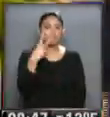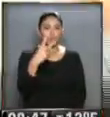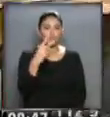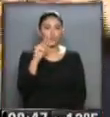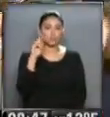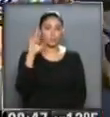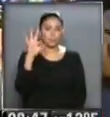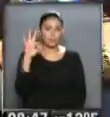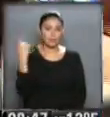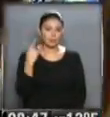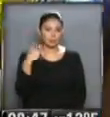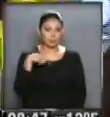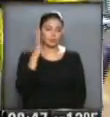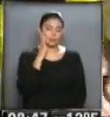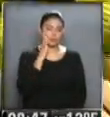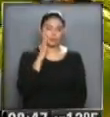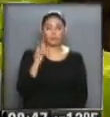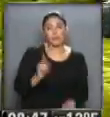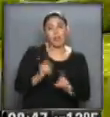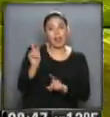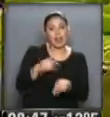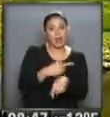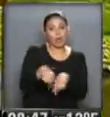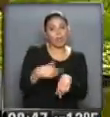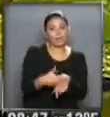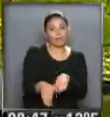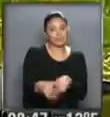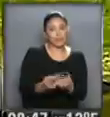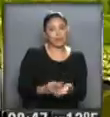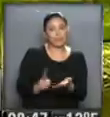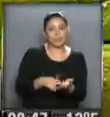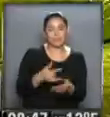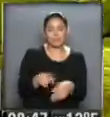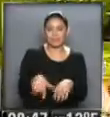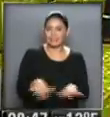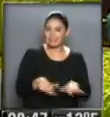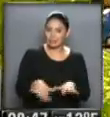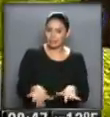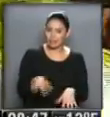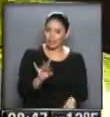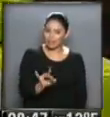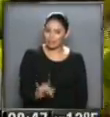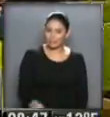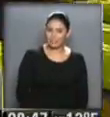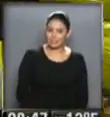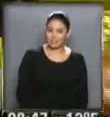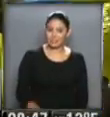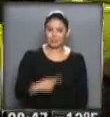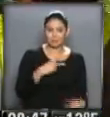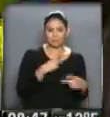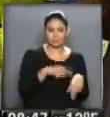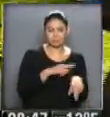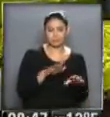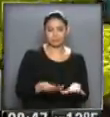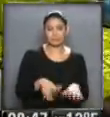¿14:20? Bueno, decíamos que en algunas horas iba a reanudarse, pero esta situación tuya ya viene para largo, ¿no?